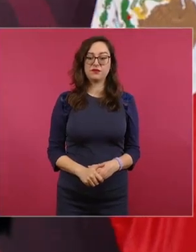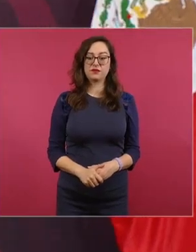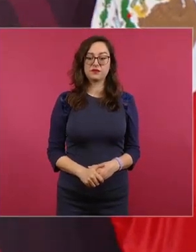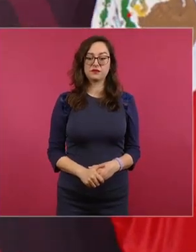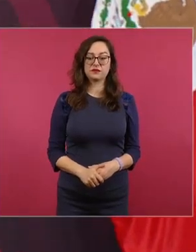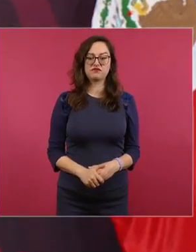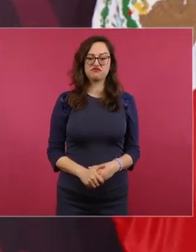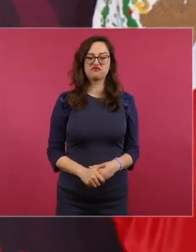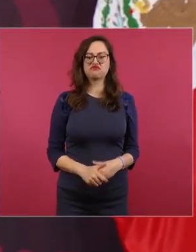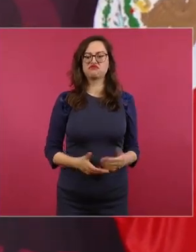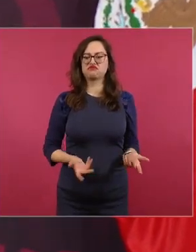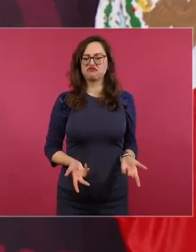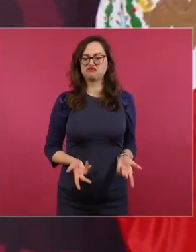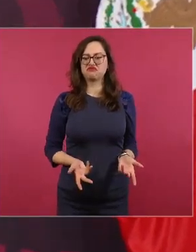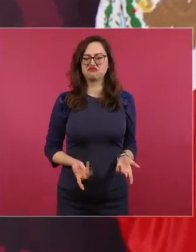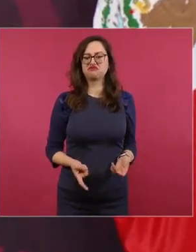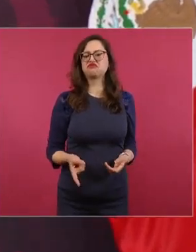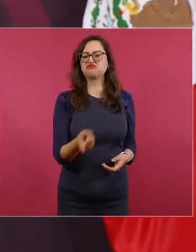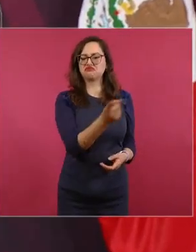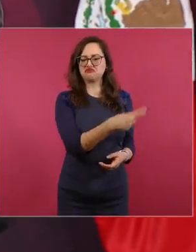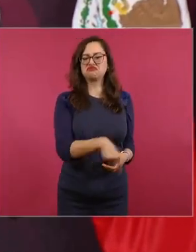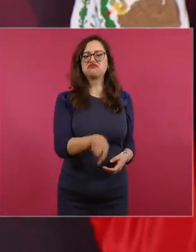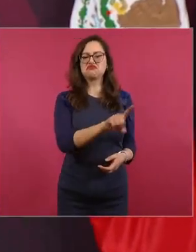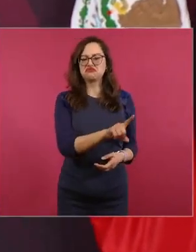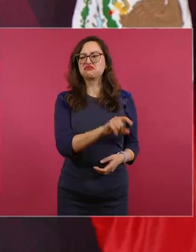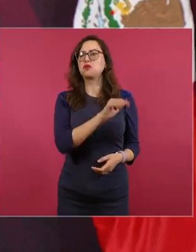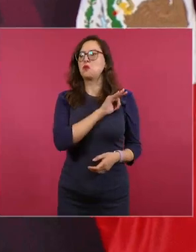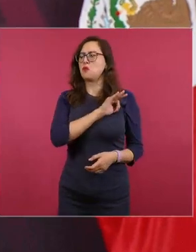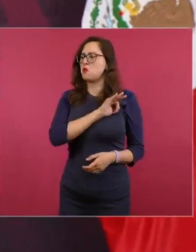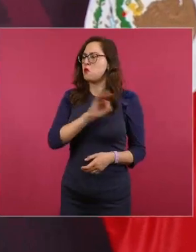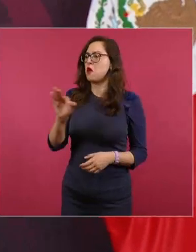pueden robar, pueden mentir,